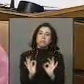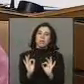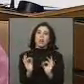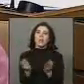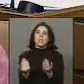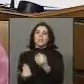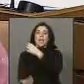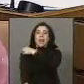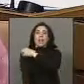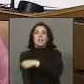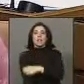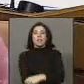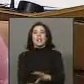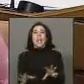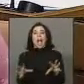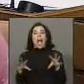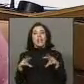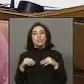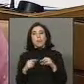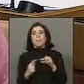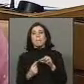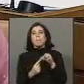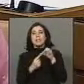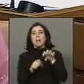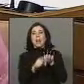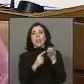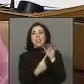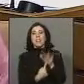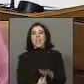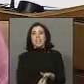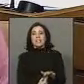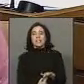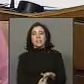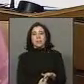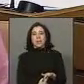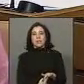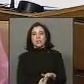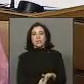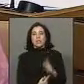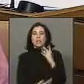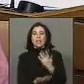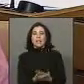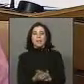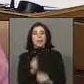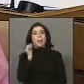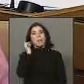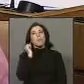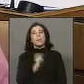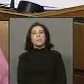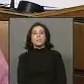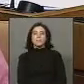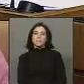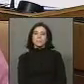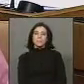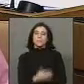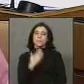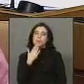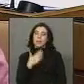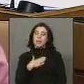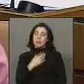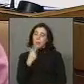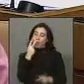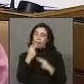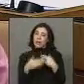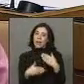que se hagan cargo de las principales discriminaciones y desventajas que enfrentamos las mujeres. Queremos también mirar